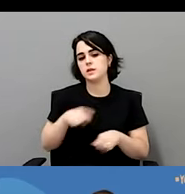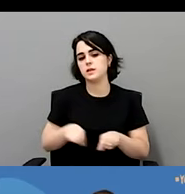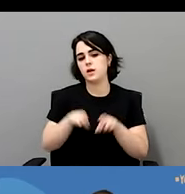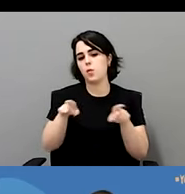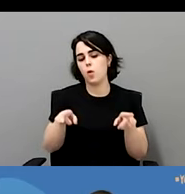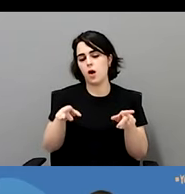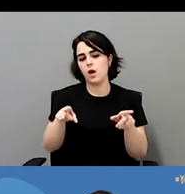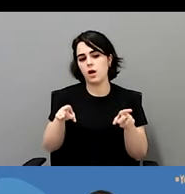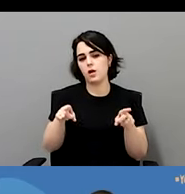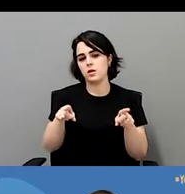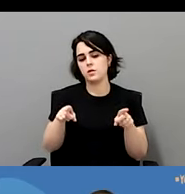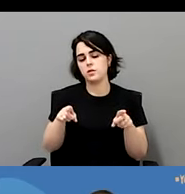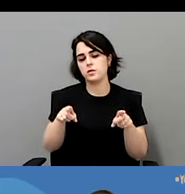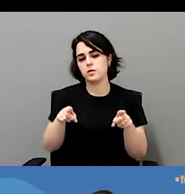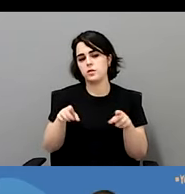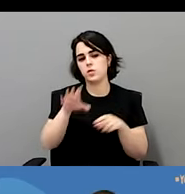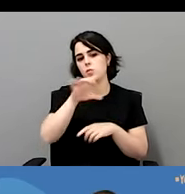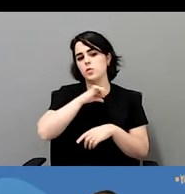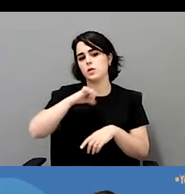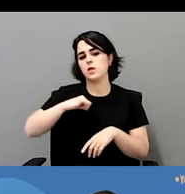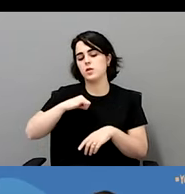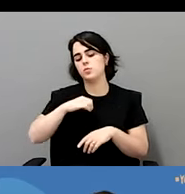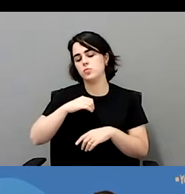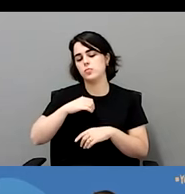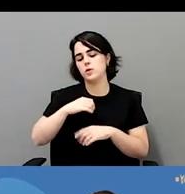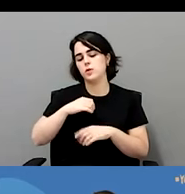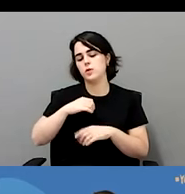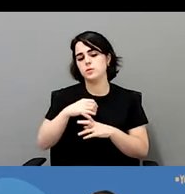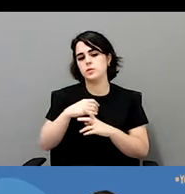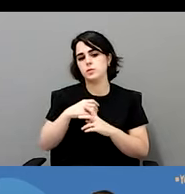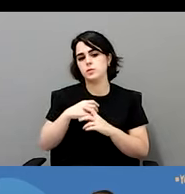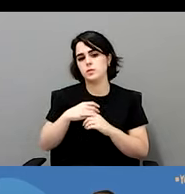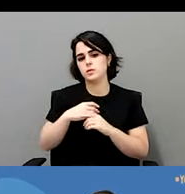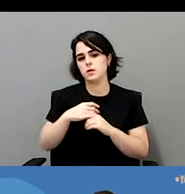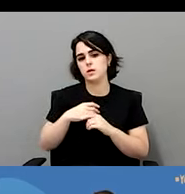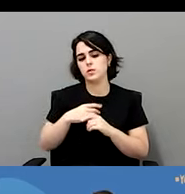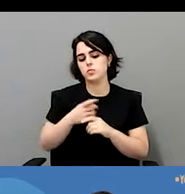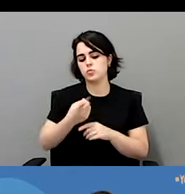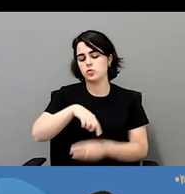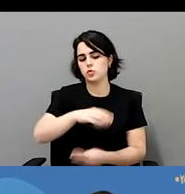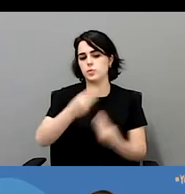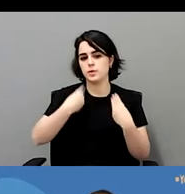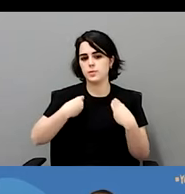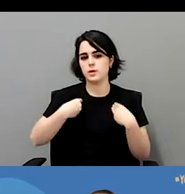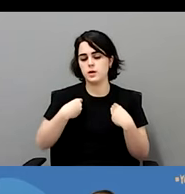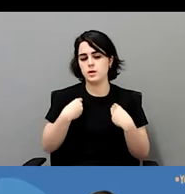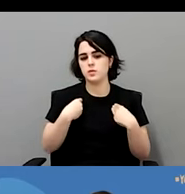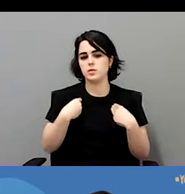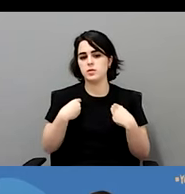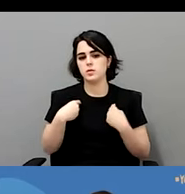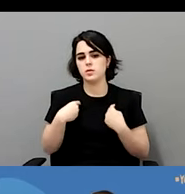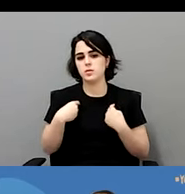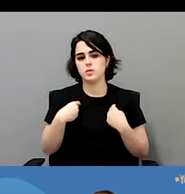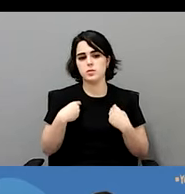independientemente de la comunidad autónoma en la que vivamos, podamos contar